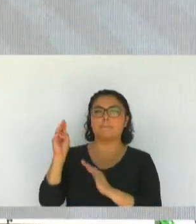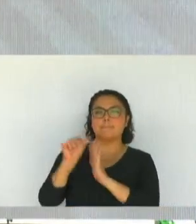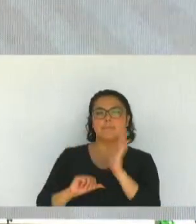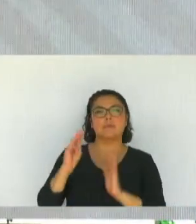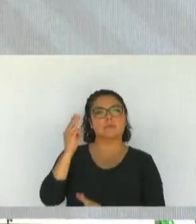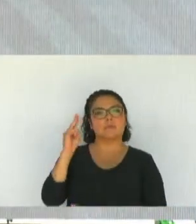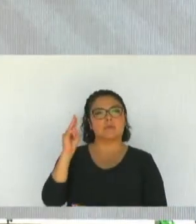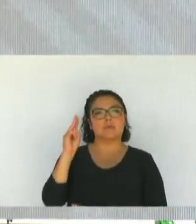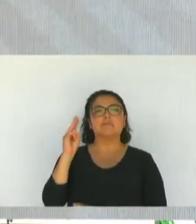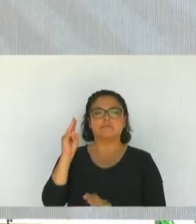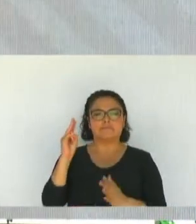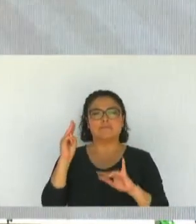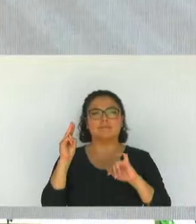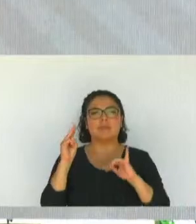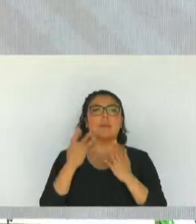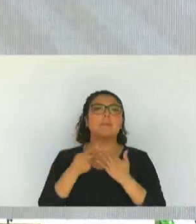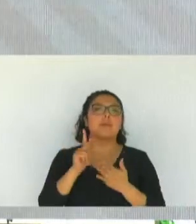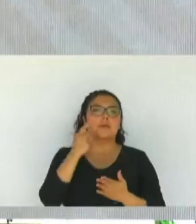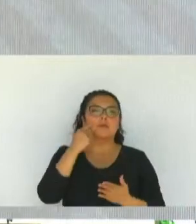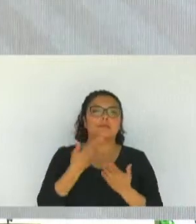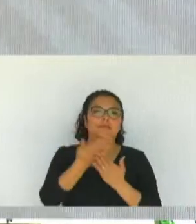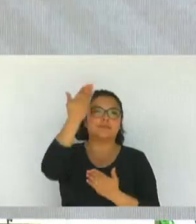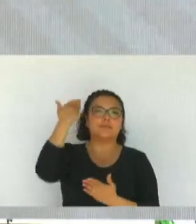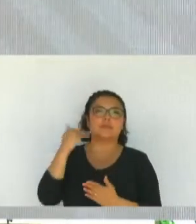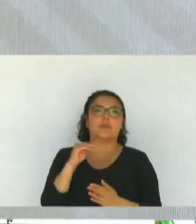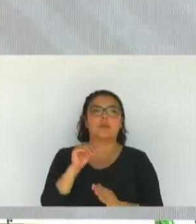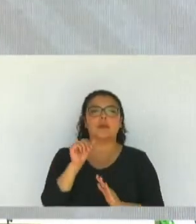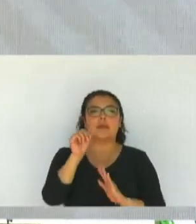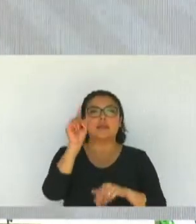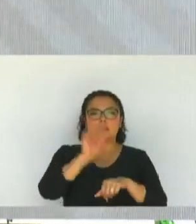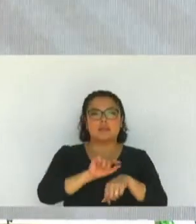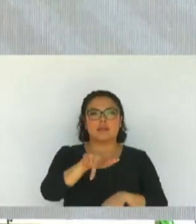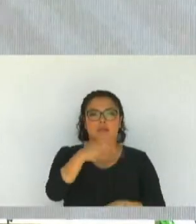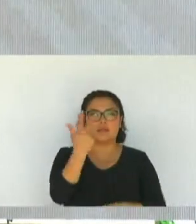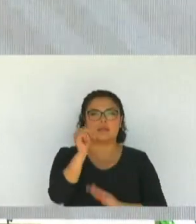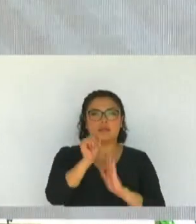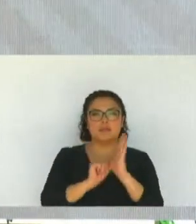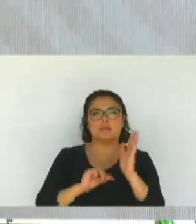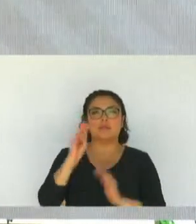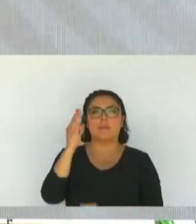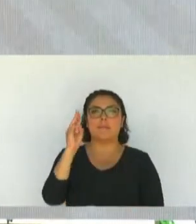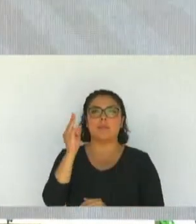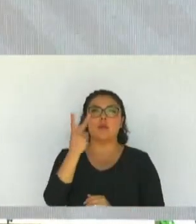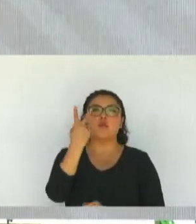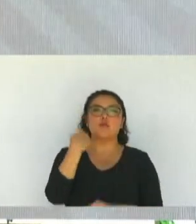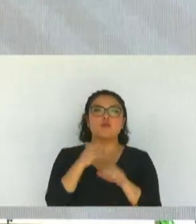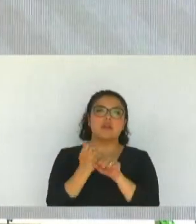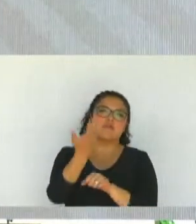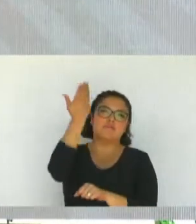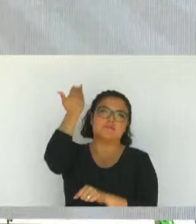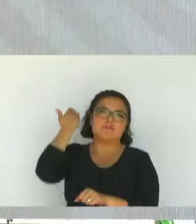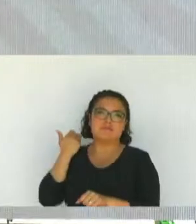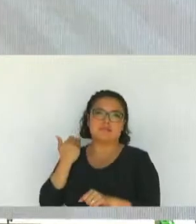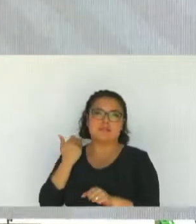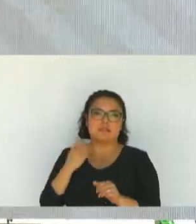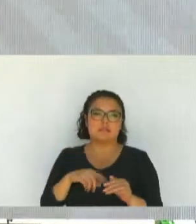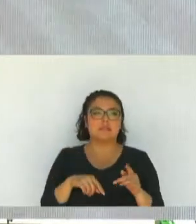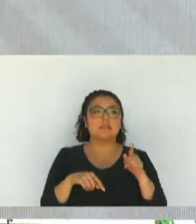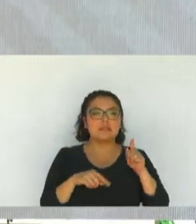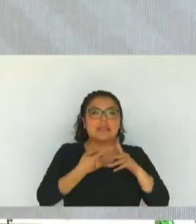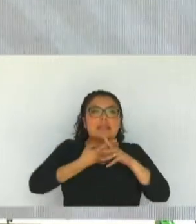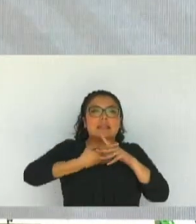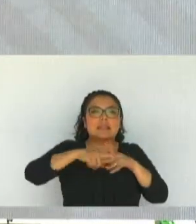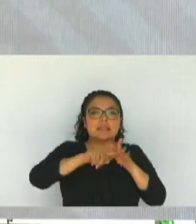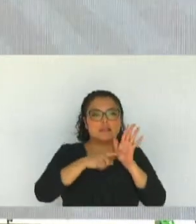el 13 de mayo de hace dos años, del 2020, fue cuando se presentó el plan para la